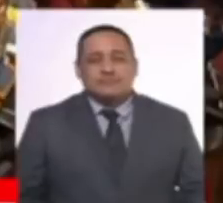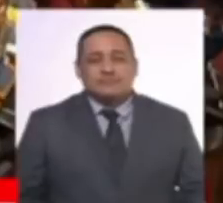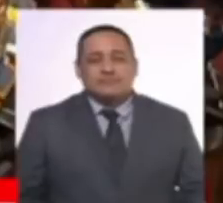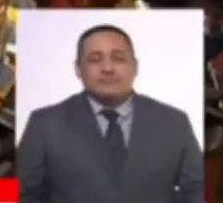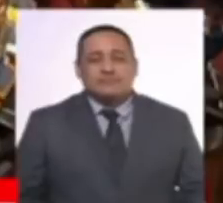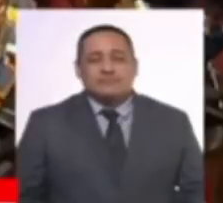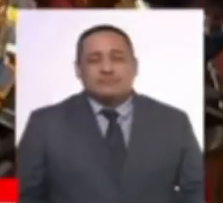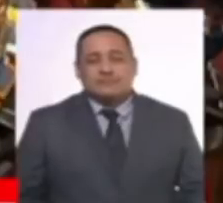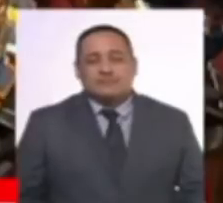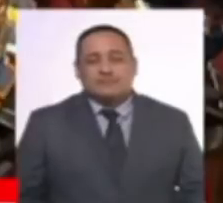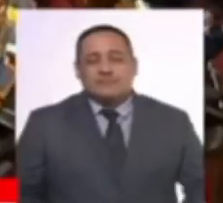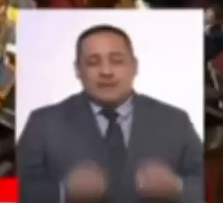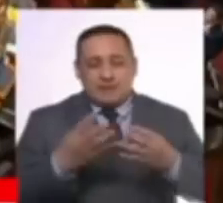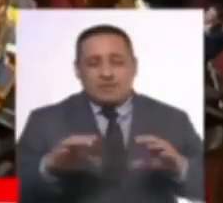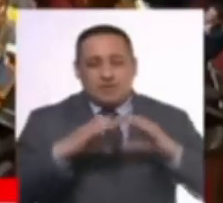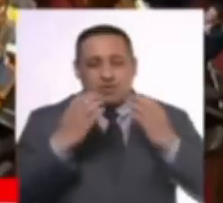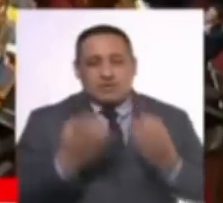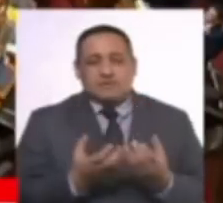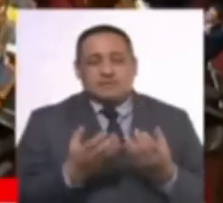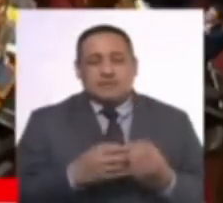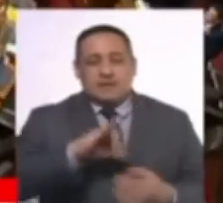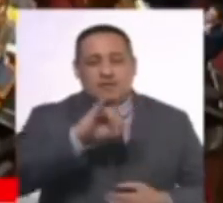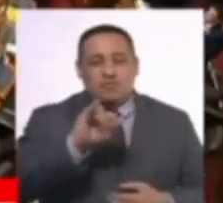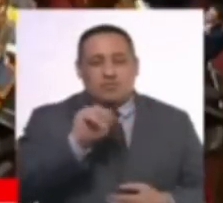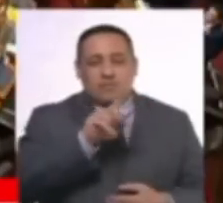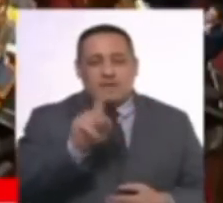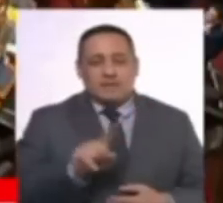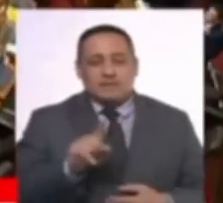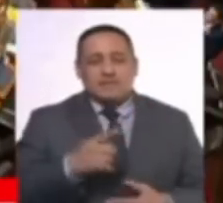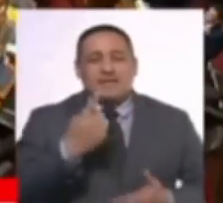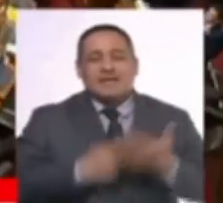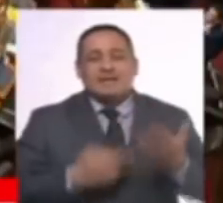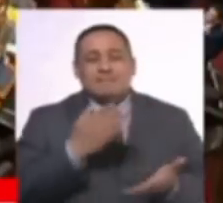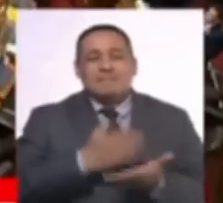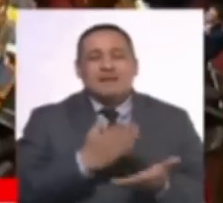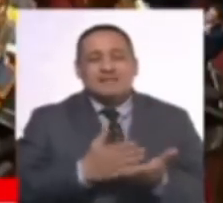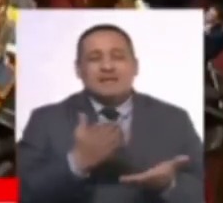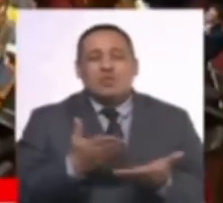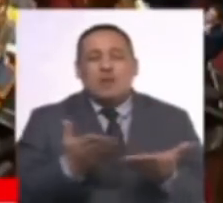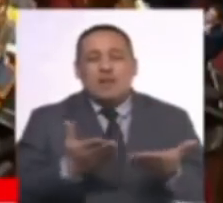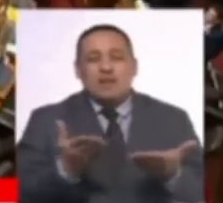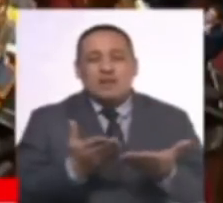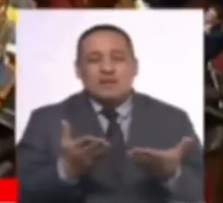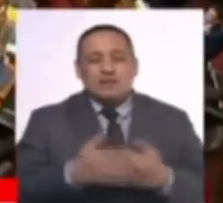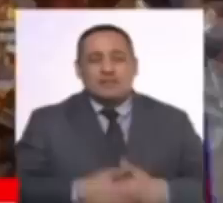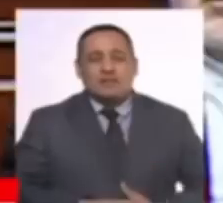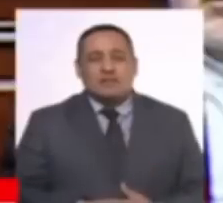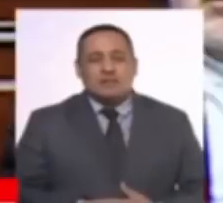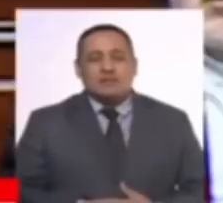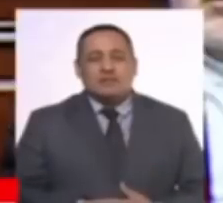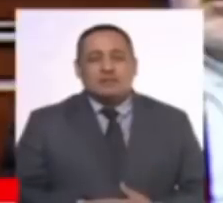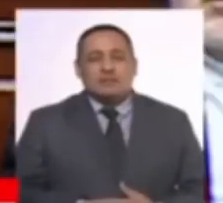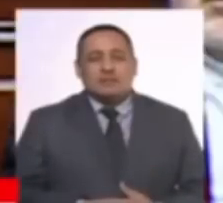A ver, congresista Juárez, por favor, ¿qué parte específicamente? Diga,